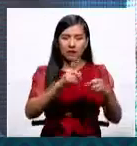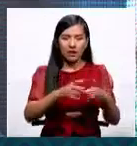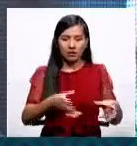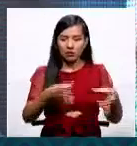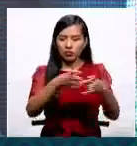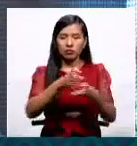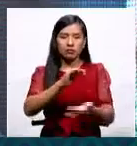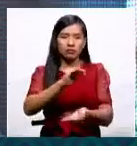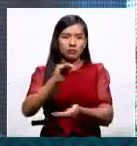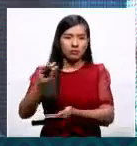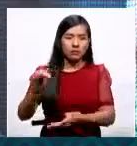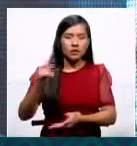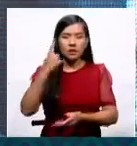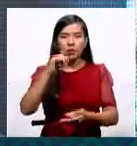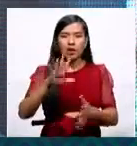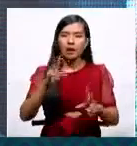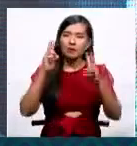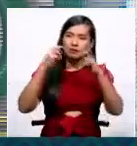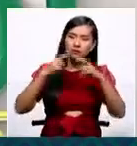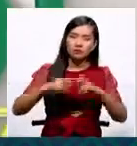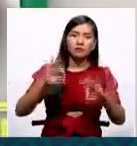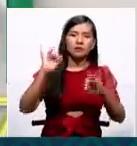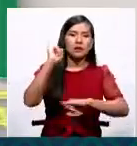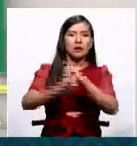de aprobar una auditoría internacional.